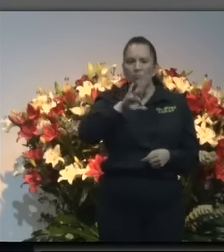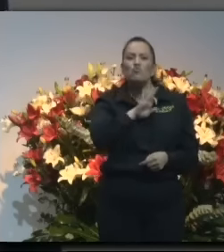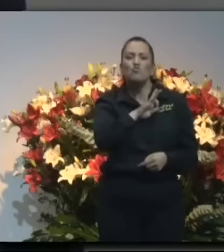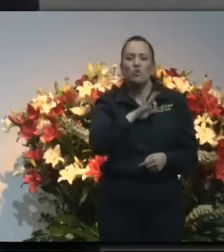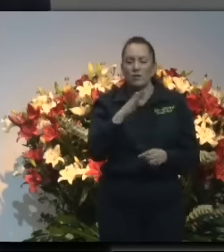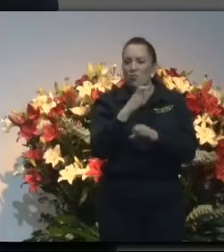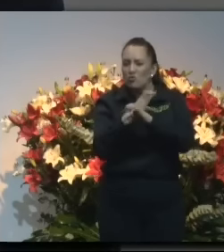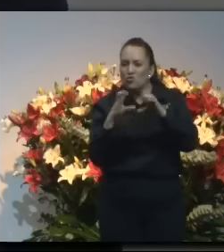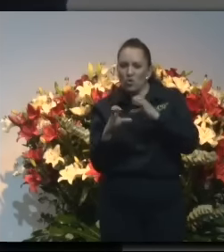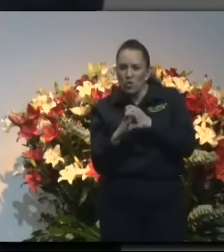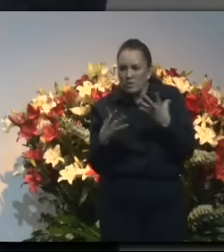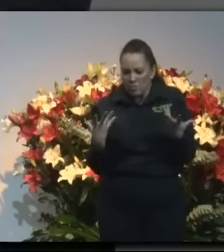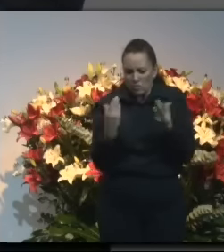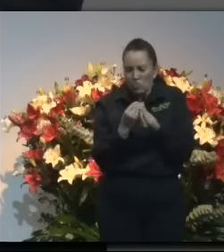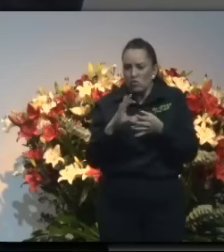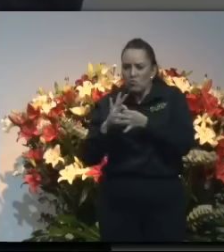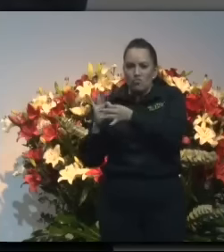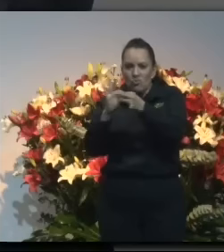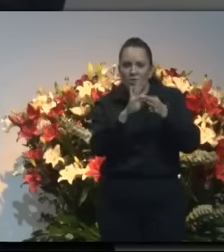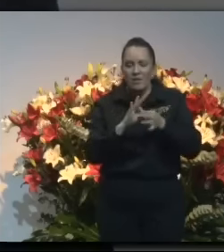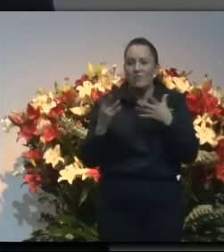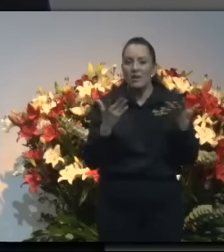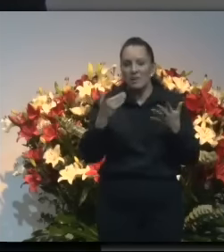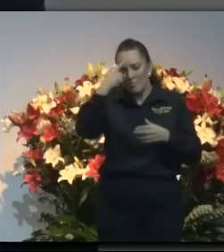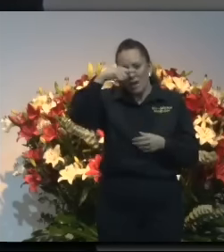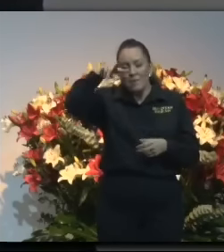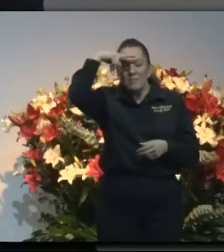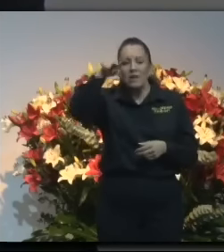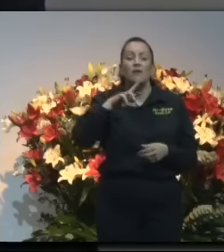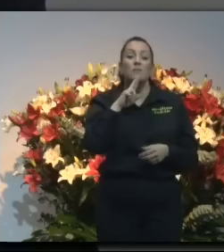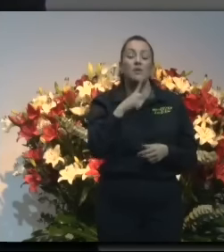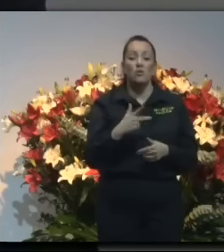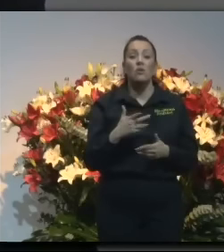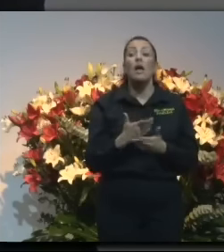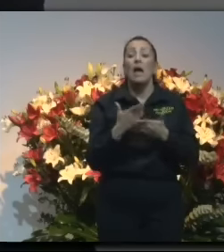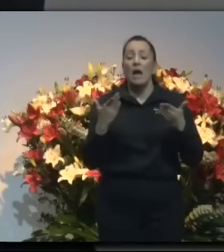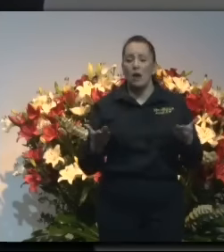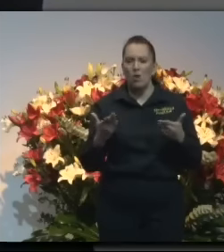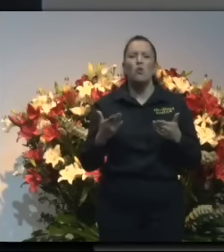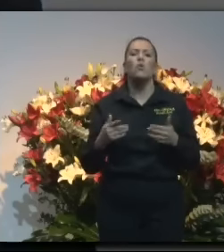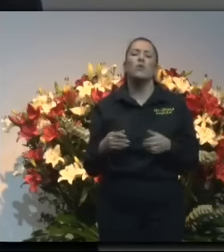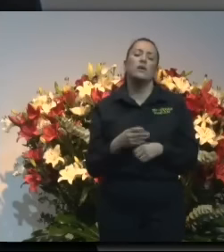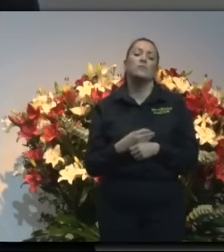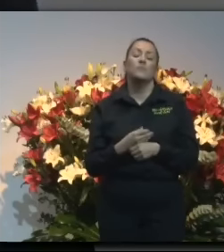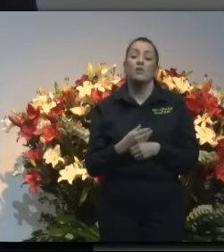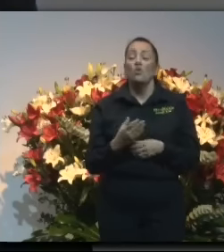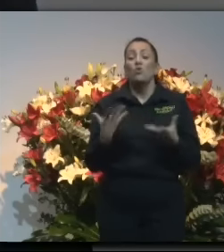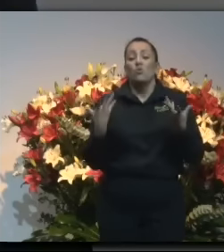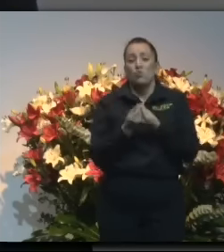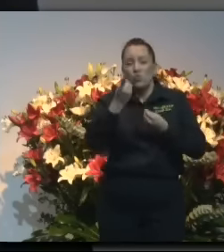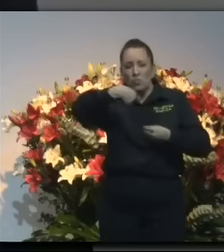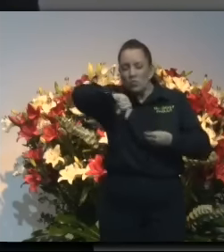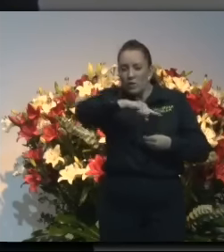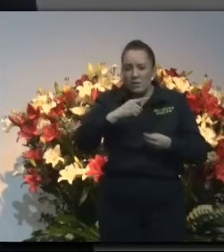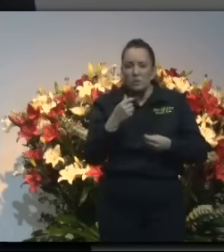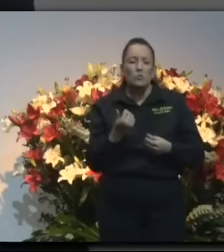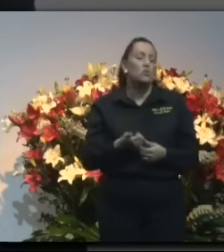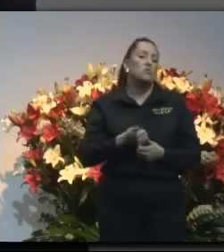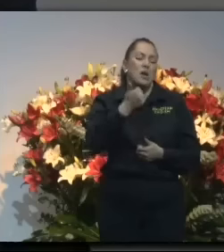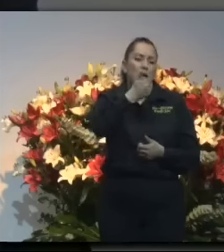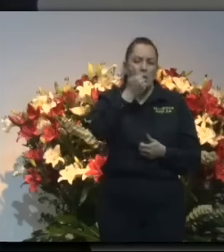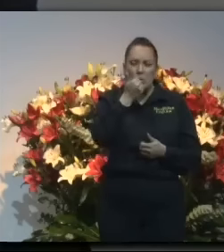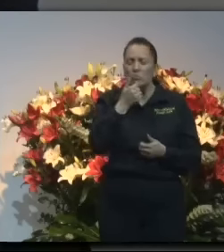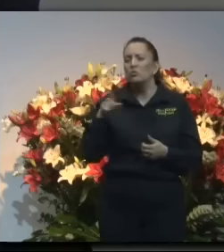un bien mayor. En los próximos minutos, de la mano de nuestro estudiantado, dialogarás con toda la